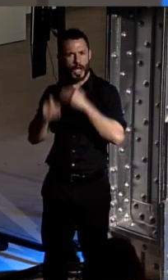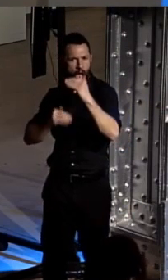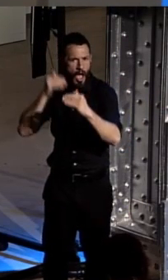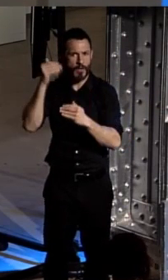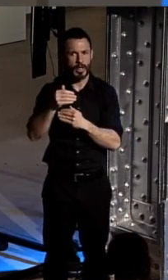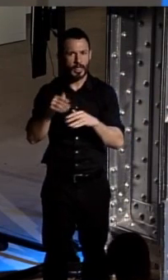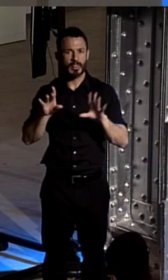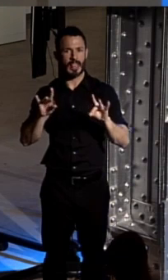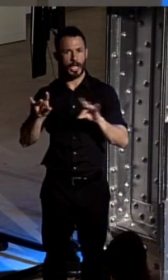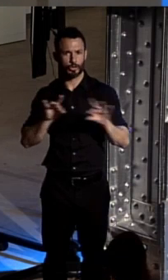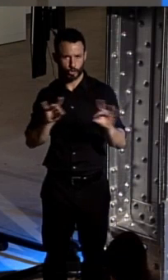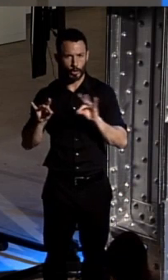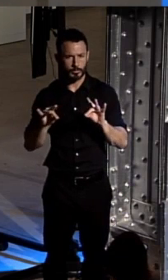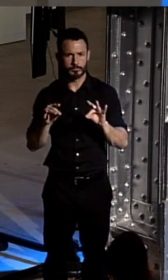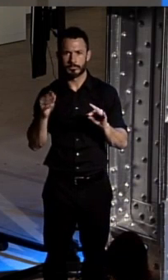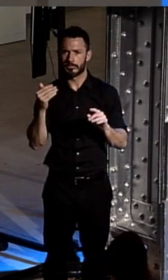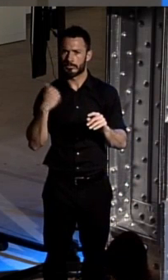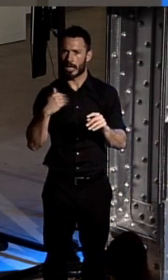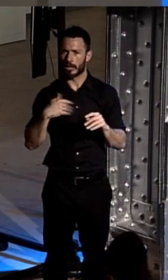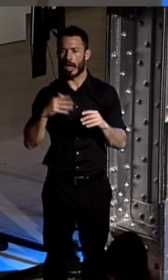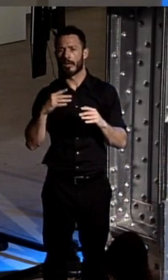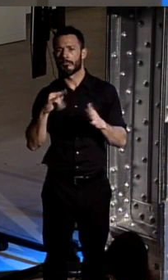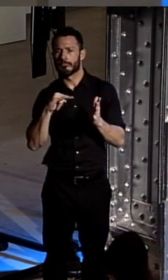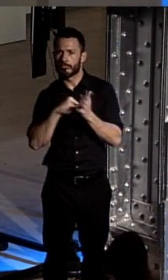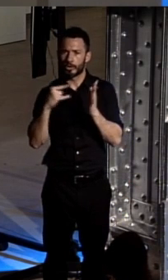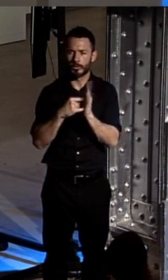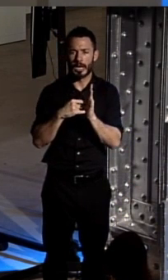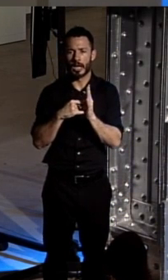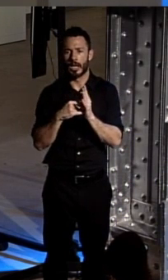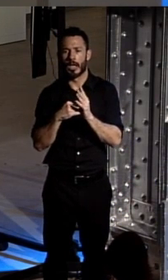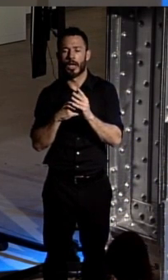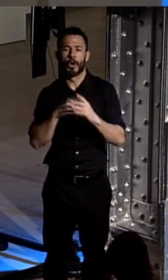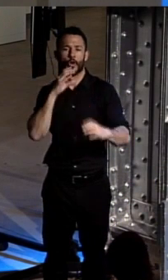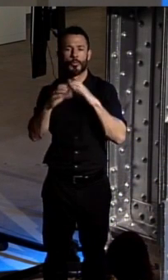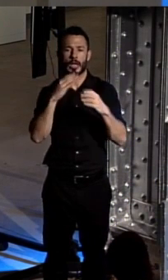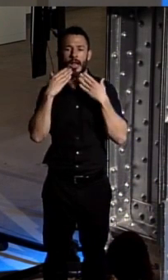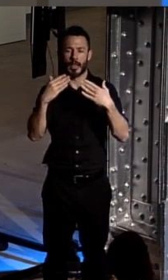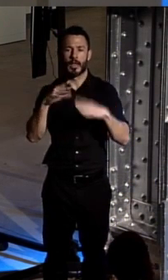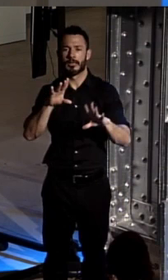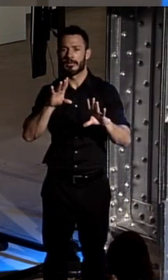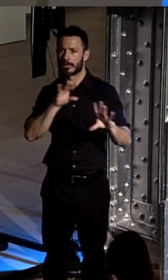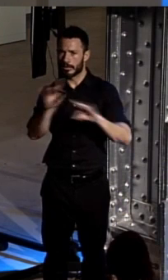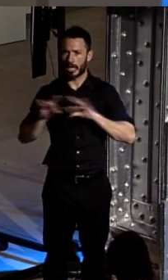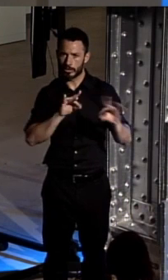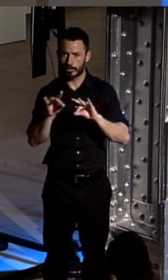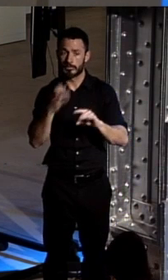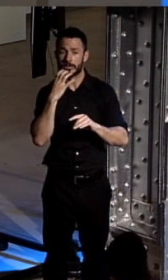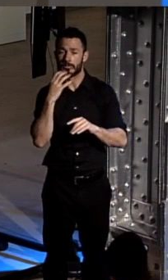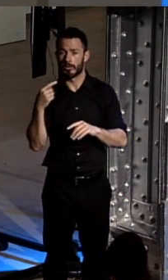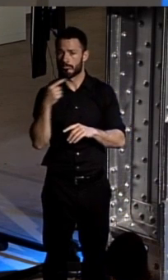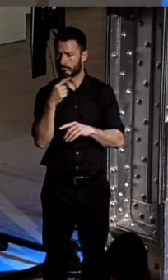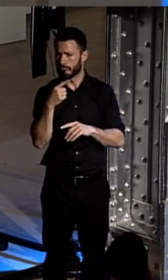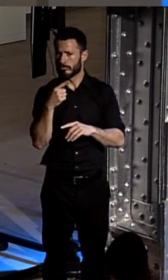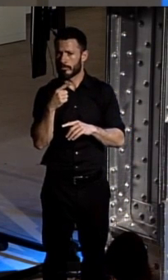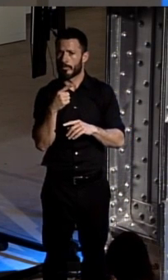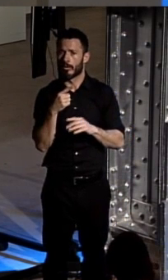Ya hay prototipos para poder comunicar utilizando lo que se llama haptics. Esto, por ejemplo, es un accesorio para el